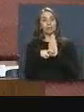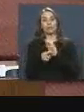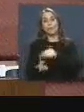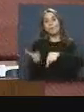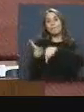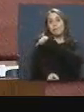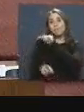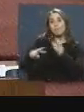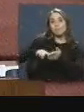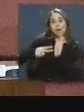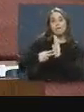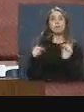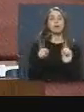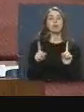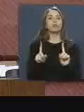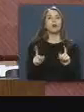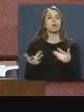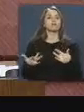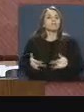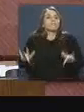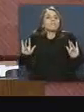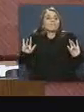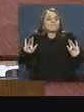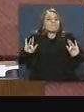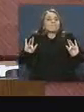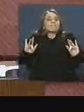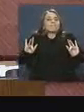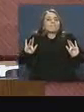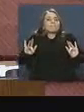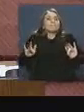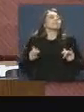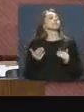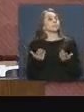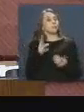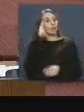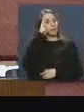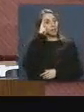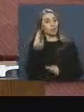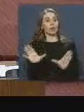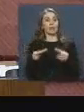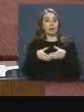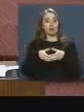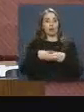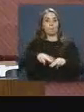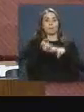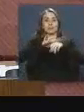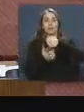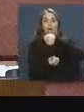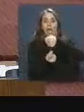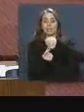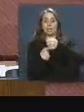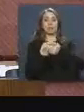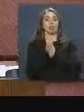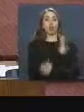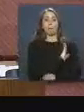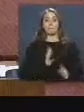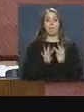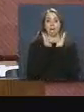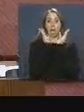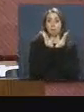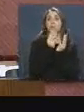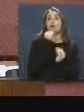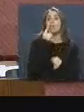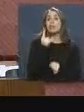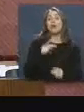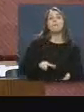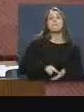problema, sino más bien evadiéndolo. Me permito recordar que la Comisión de Hacienda fue unánime en expresar en que el